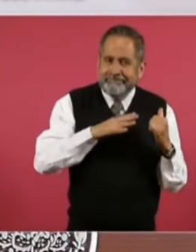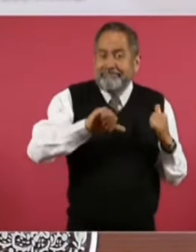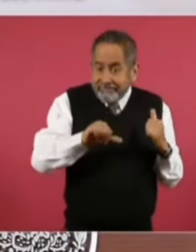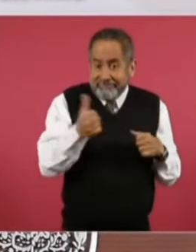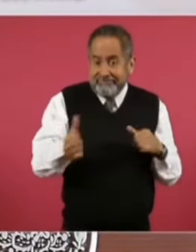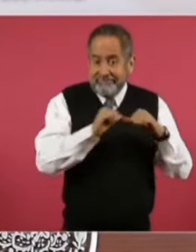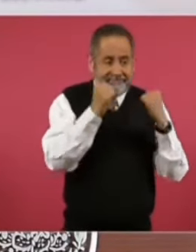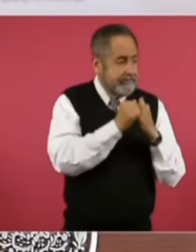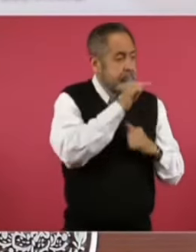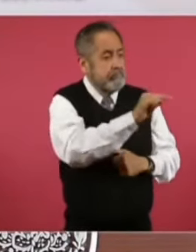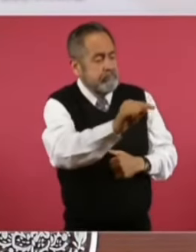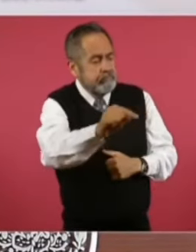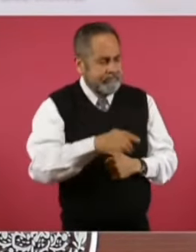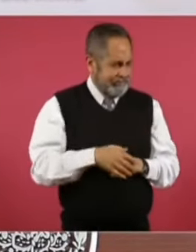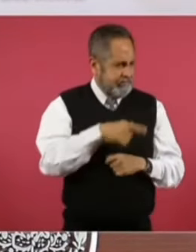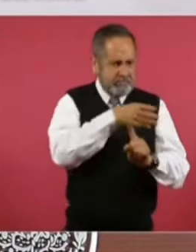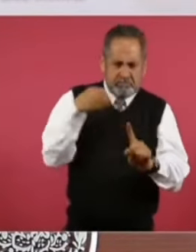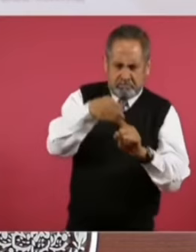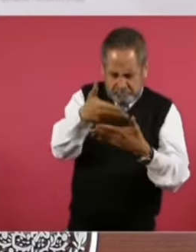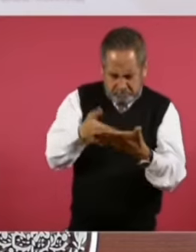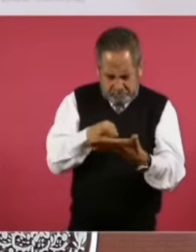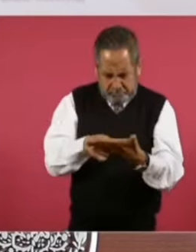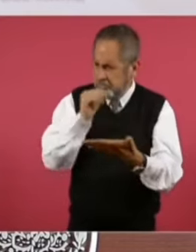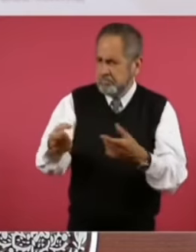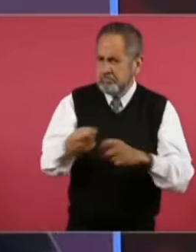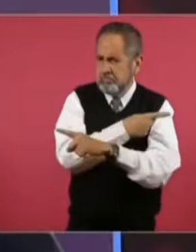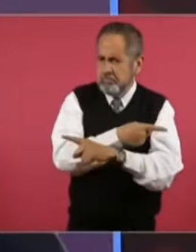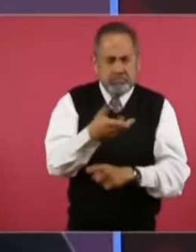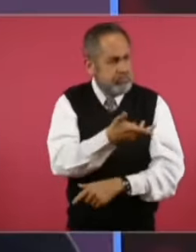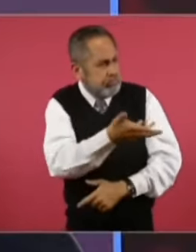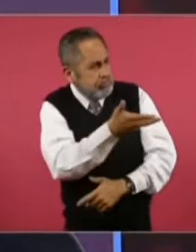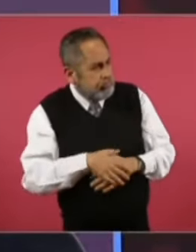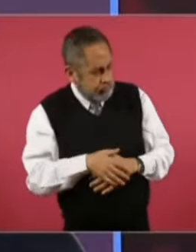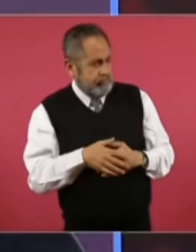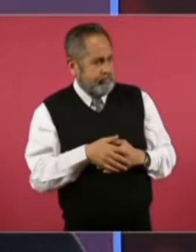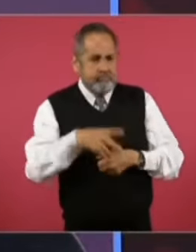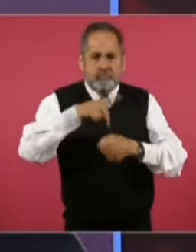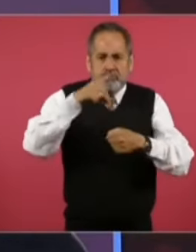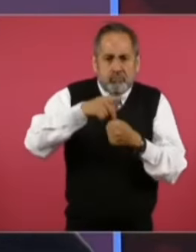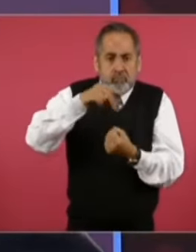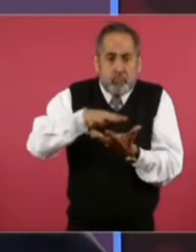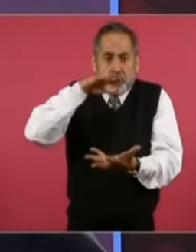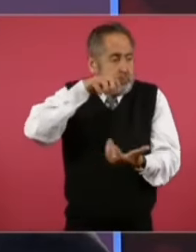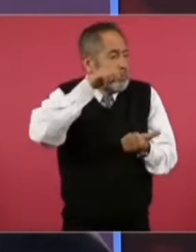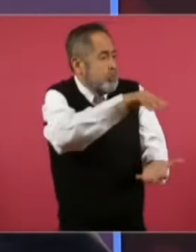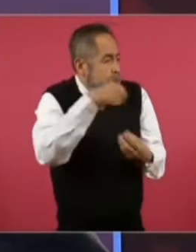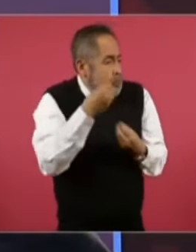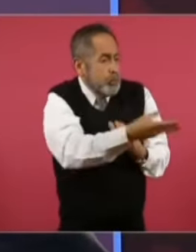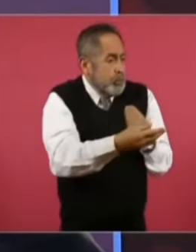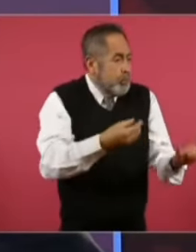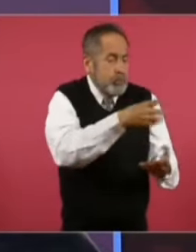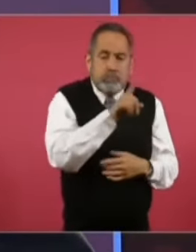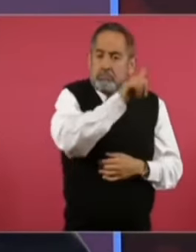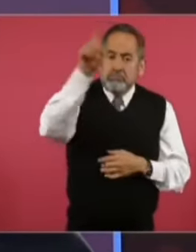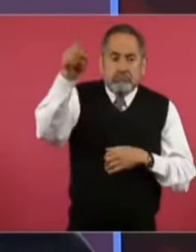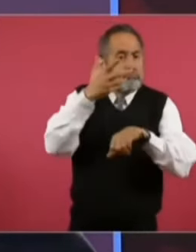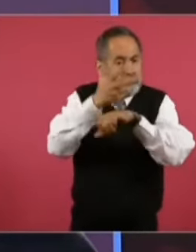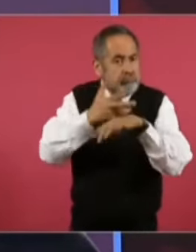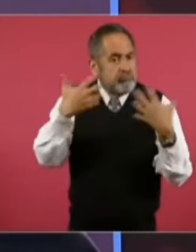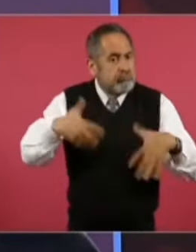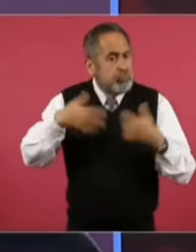dedica a cosas para las cuales no fue constituida, pero recibe cantidades importantes de empresas